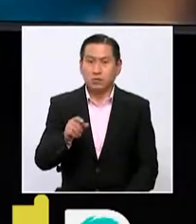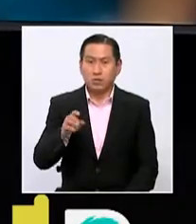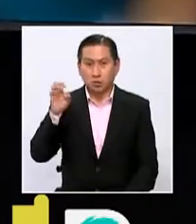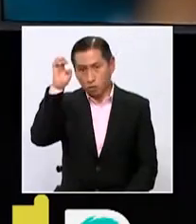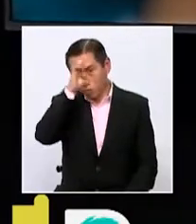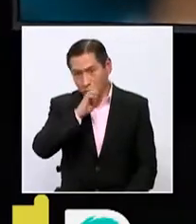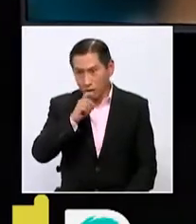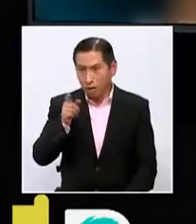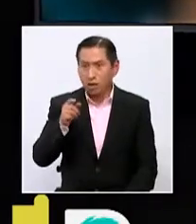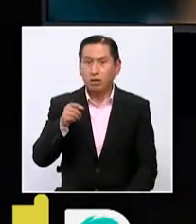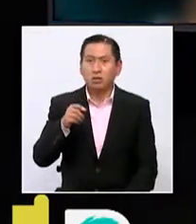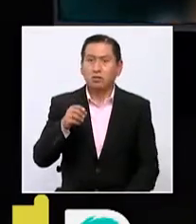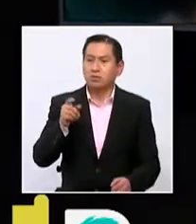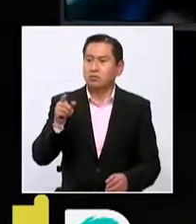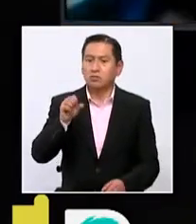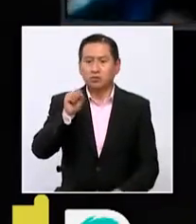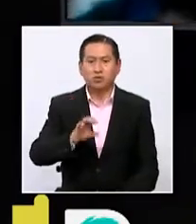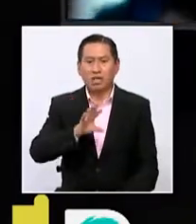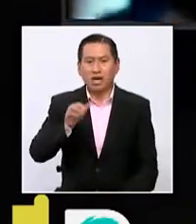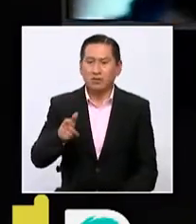Central, South Africa,